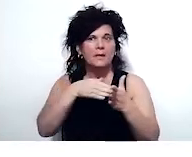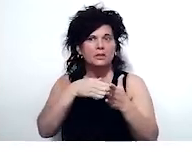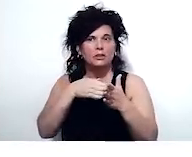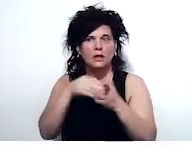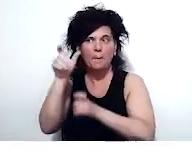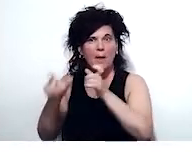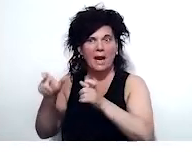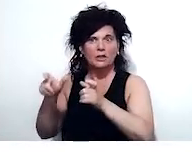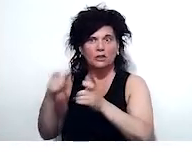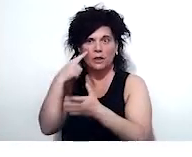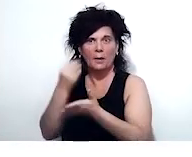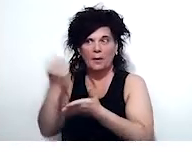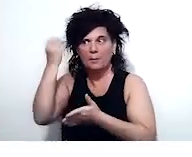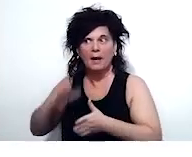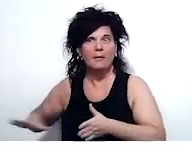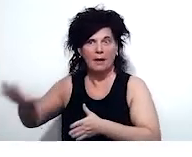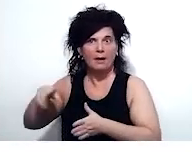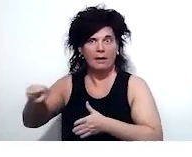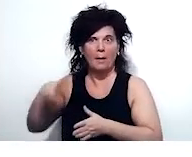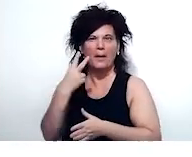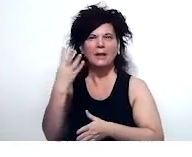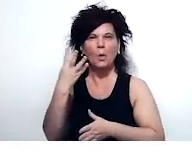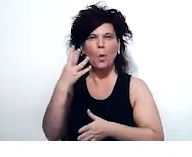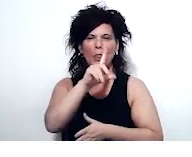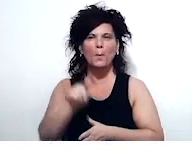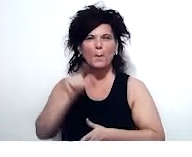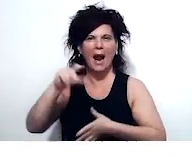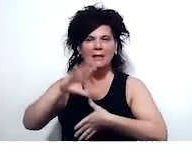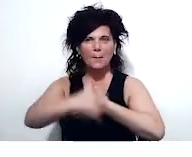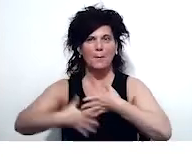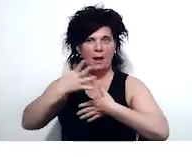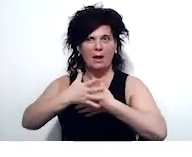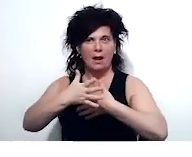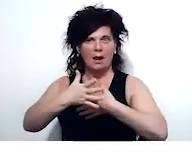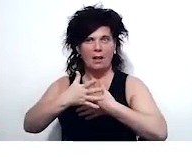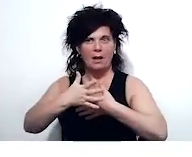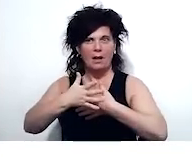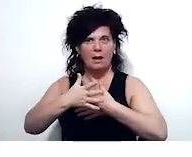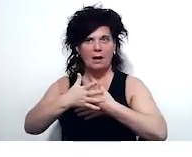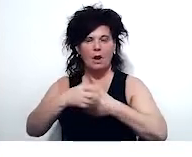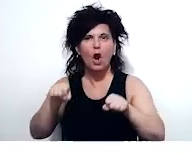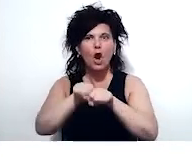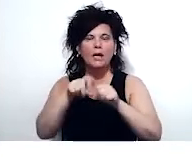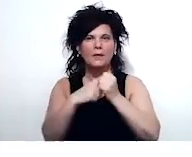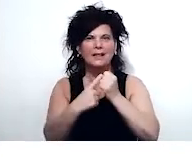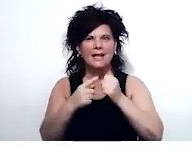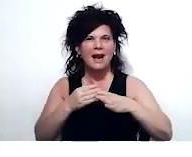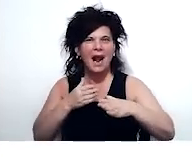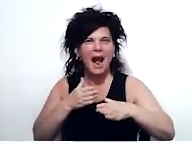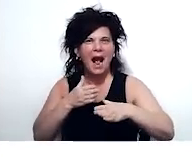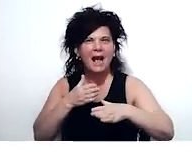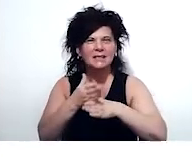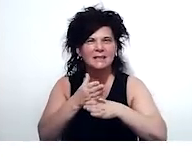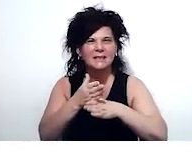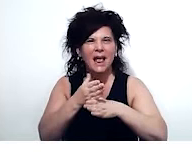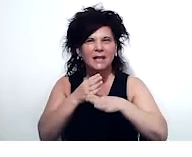de pobladores rurales en 24 países de América Latina que no acceden a ningún tipo de conectividad con niveles